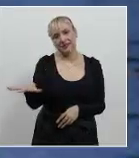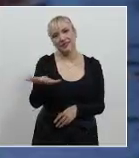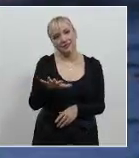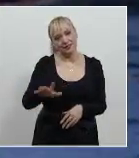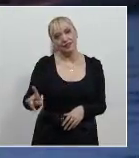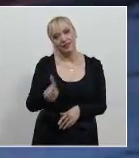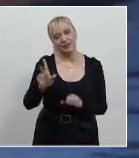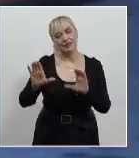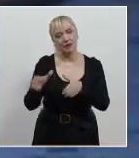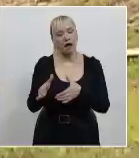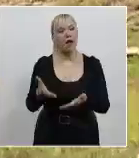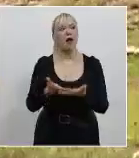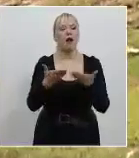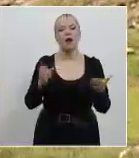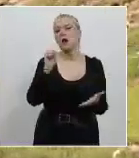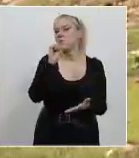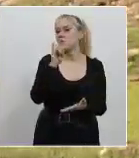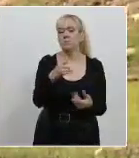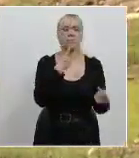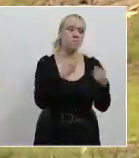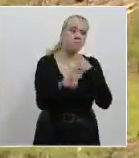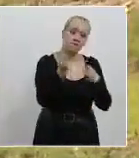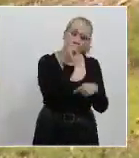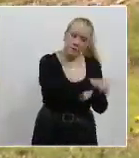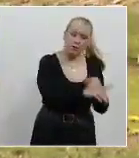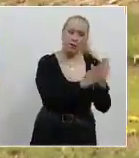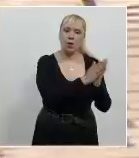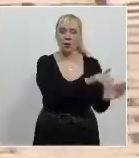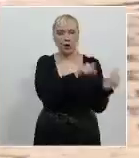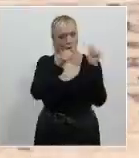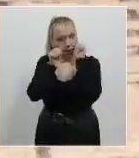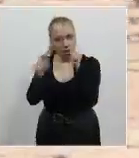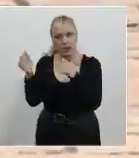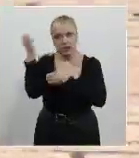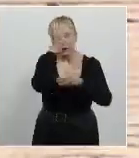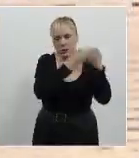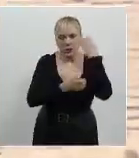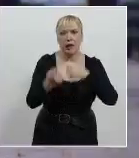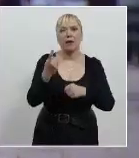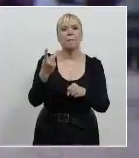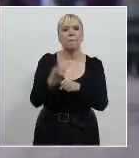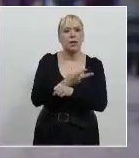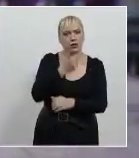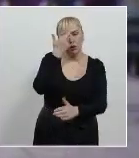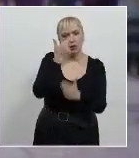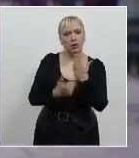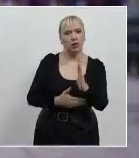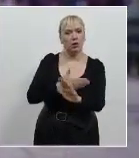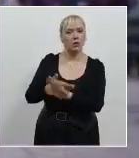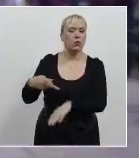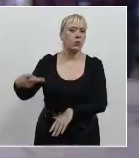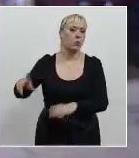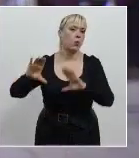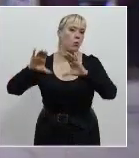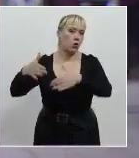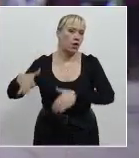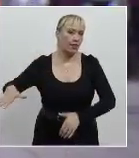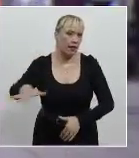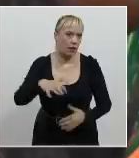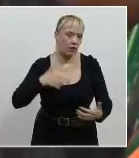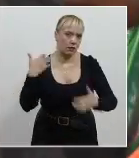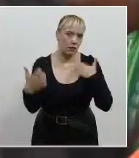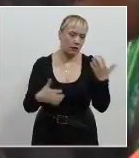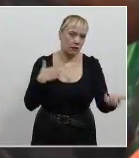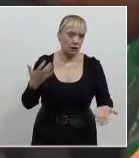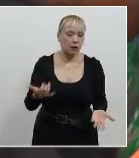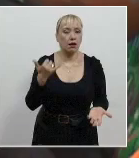tribunal responsable emitir una nueva sentencia en la que se ocupe del estudio de los agravios hechos valer por la comunidad recurrente, además